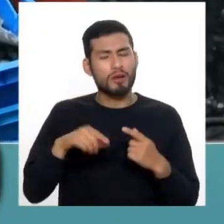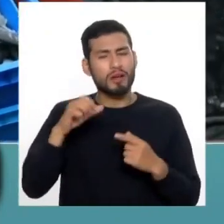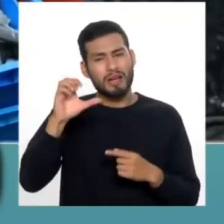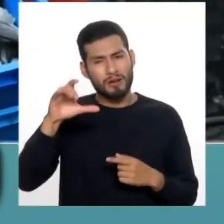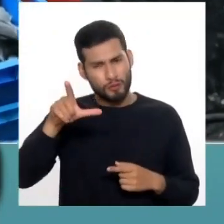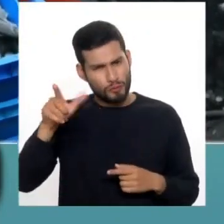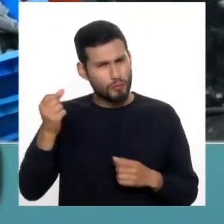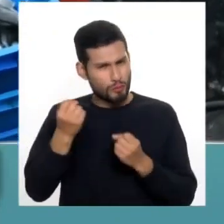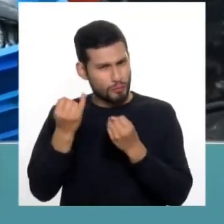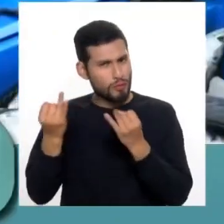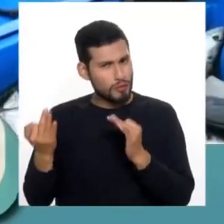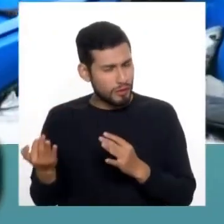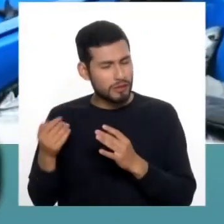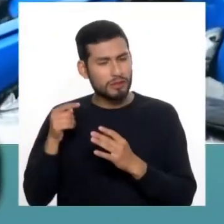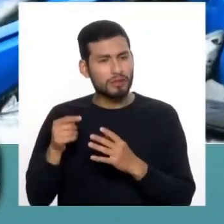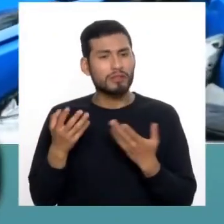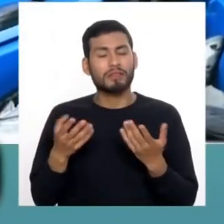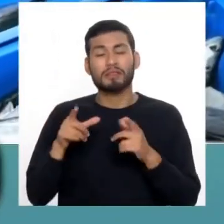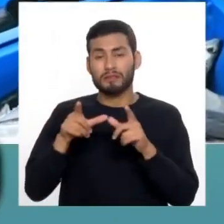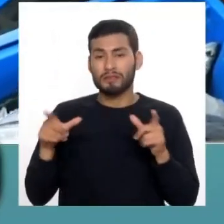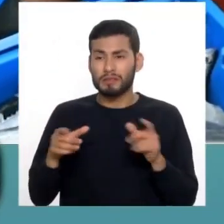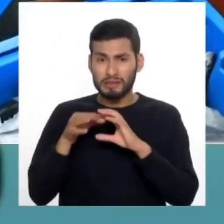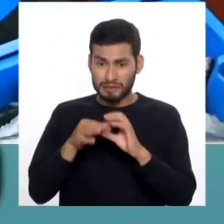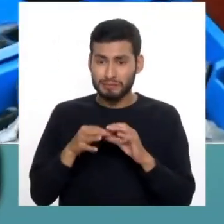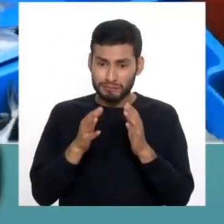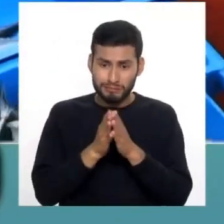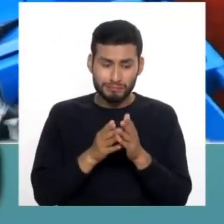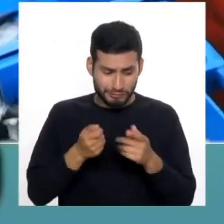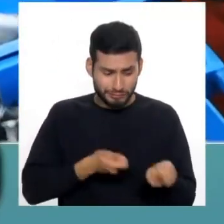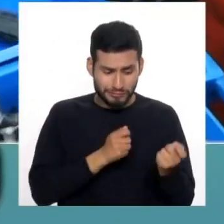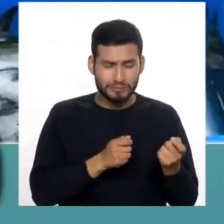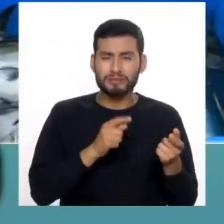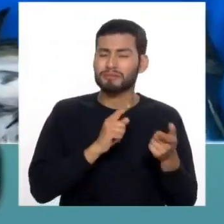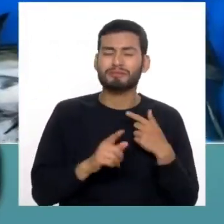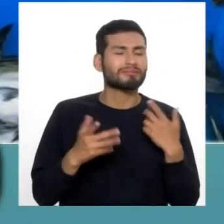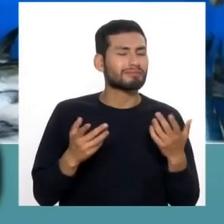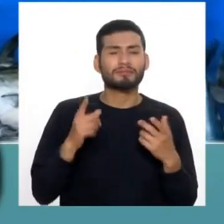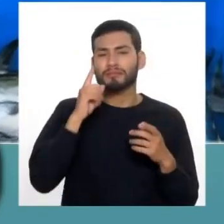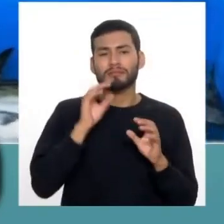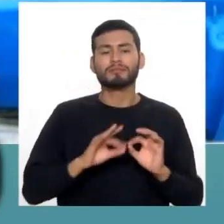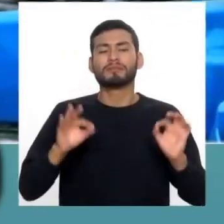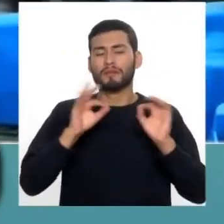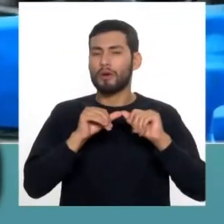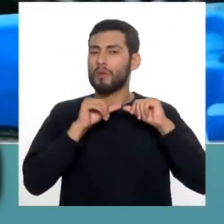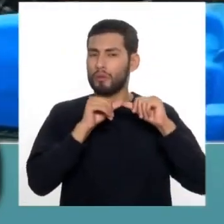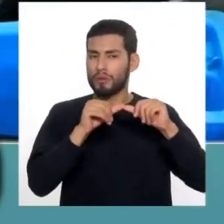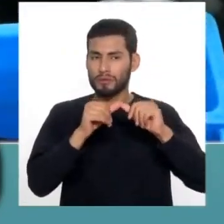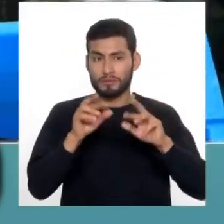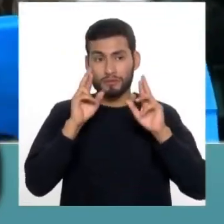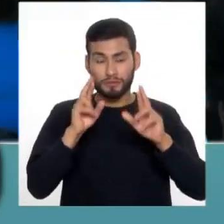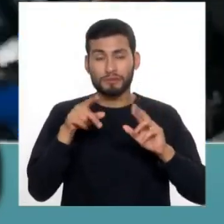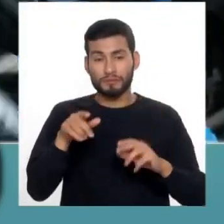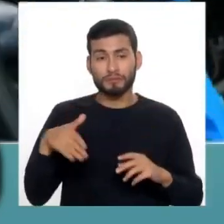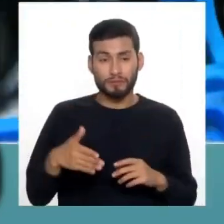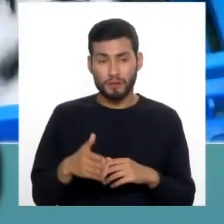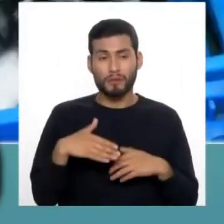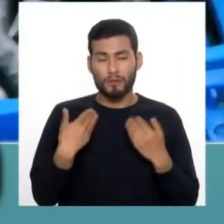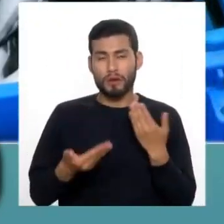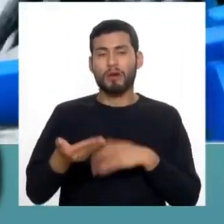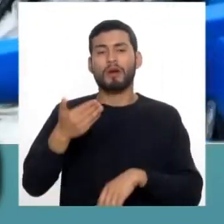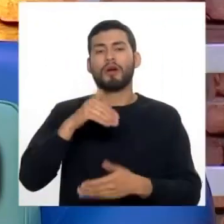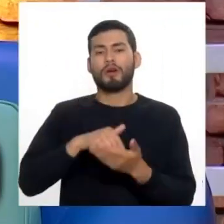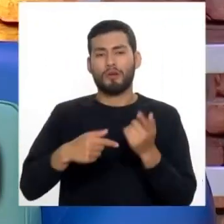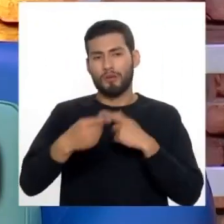están articuladas a la actividad, pero entendemos que lo importante es la sostenibilidad y esperar de que la anchoveta se pueda recuperar.